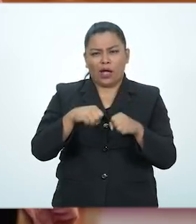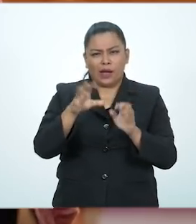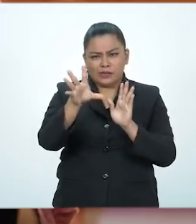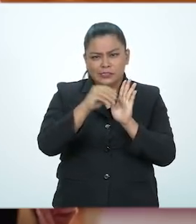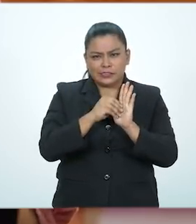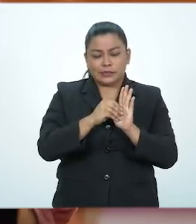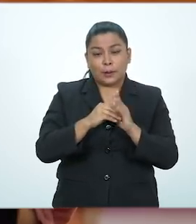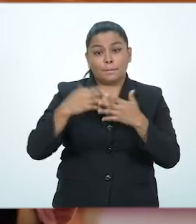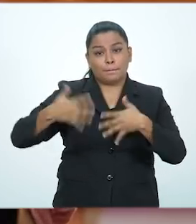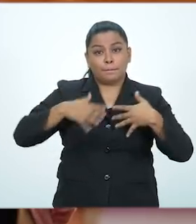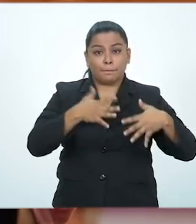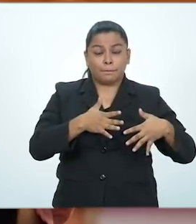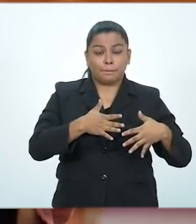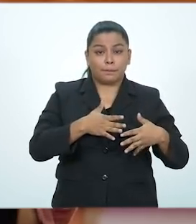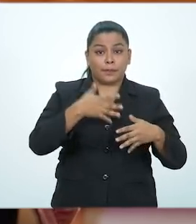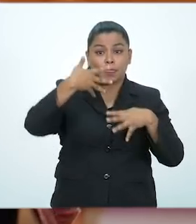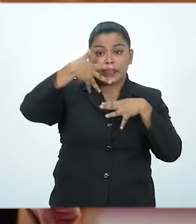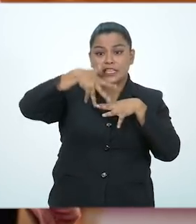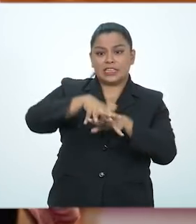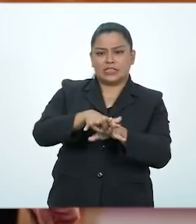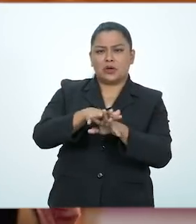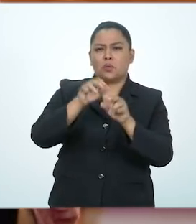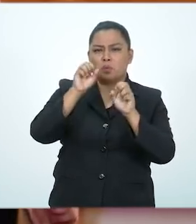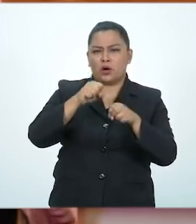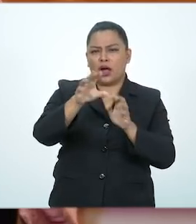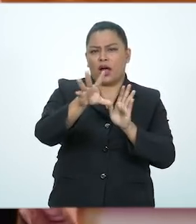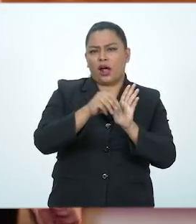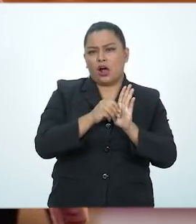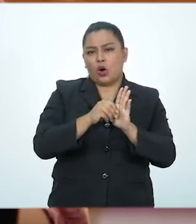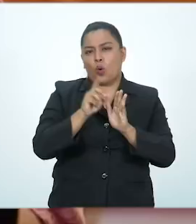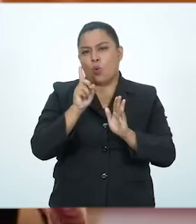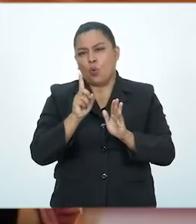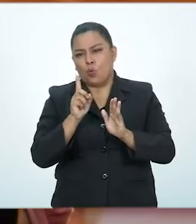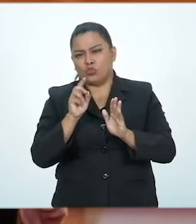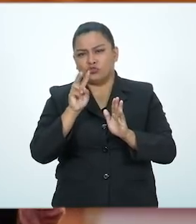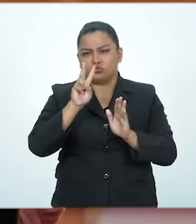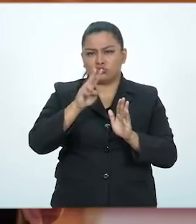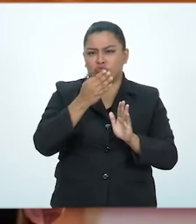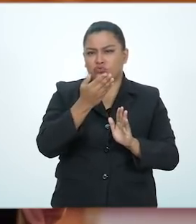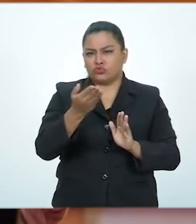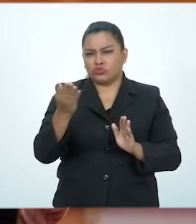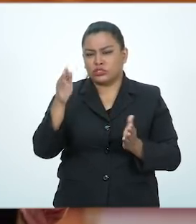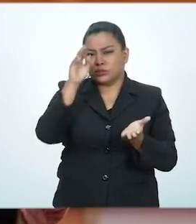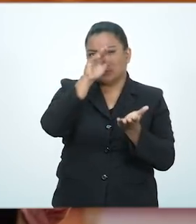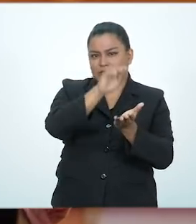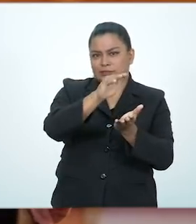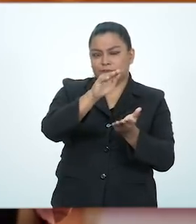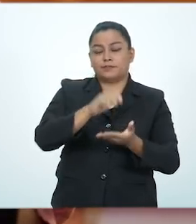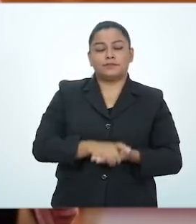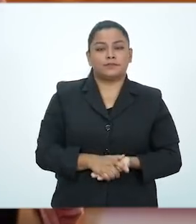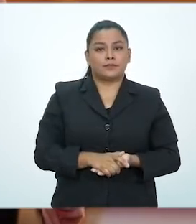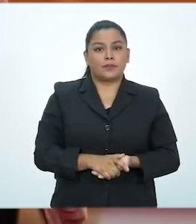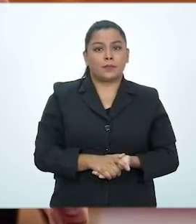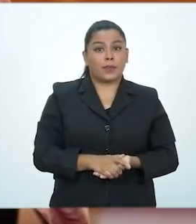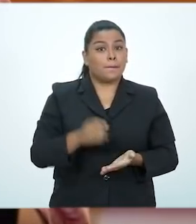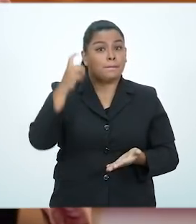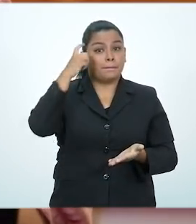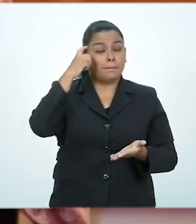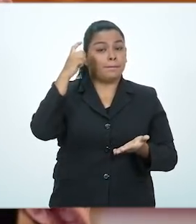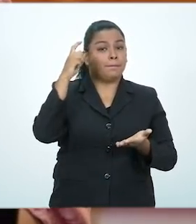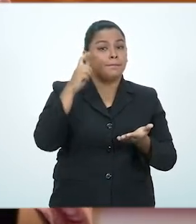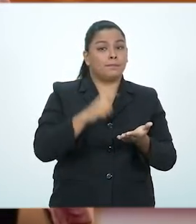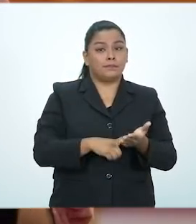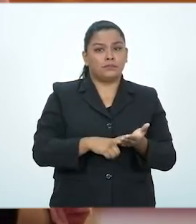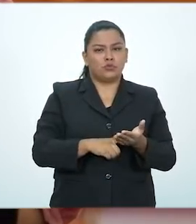texto. Para las actividades integradoras, podrá retomar 1 o 2 productos de unidad. Y para la prueba